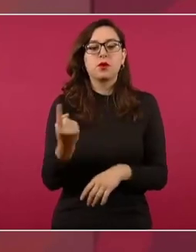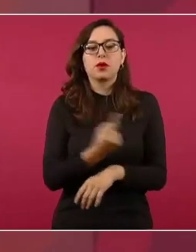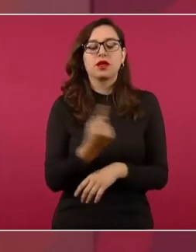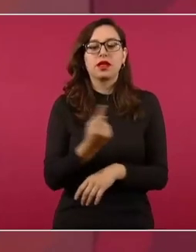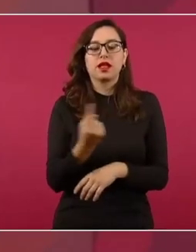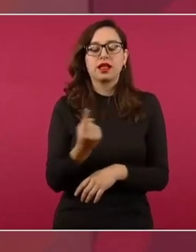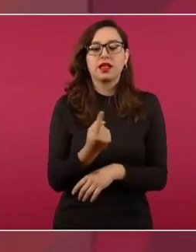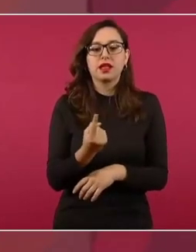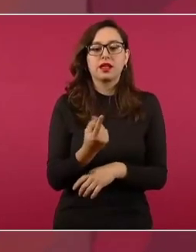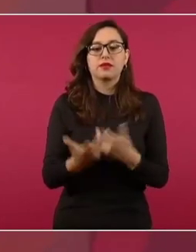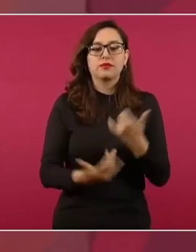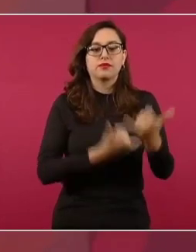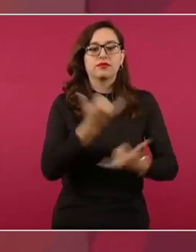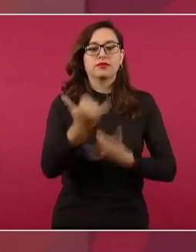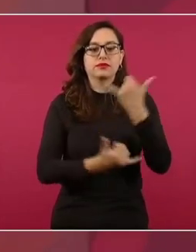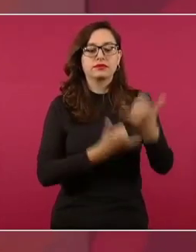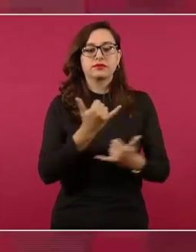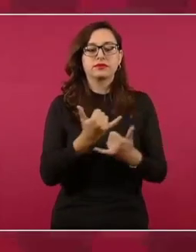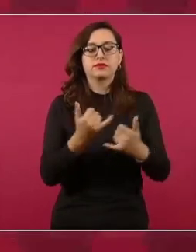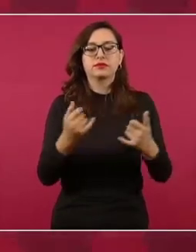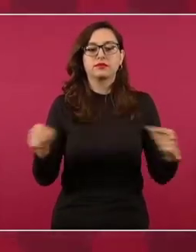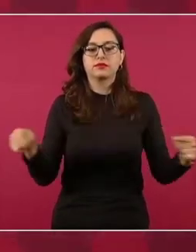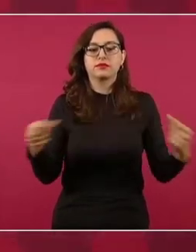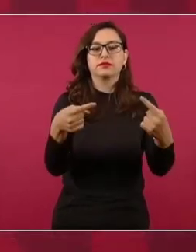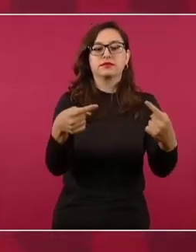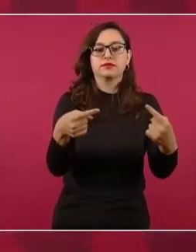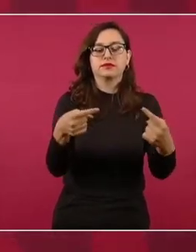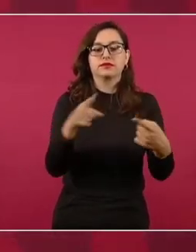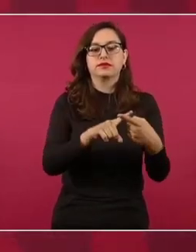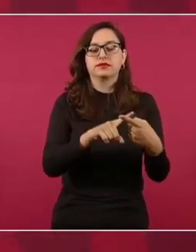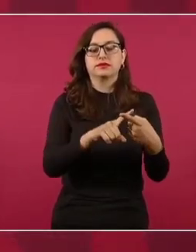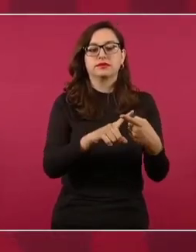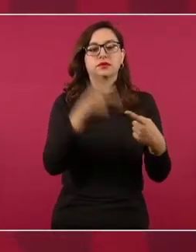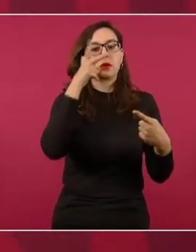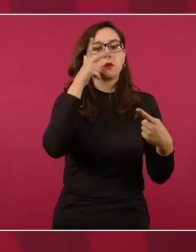el juego de Pachuca con Tigres, ¿no?